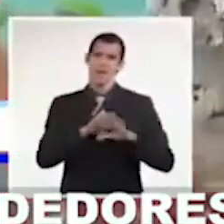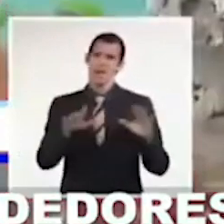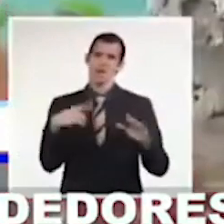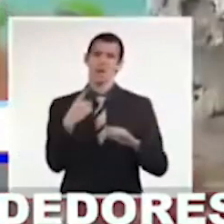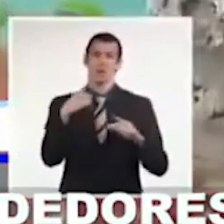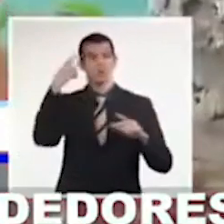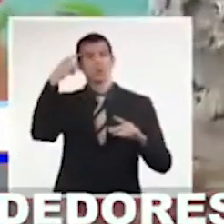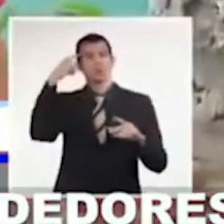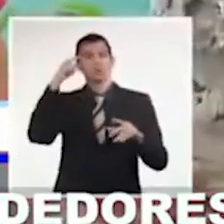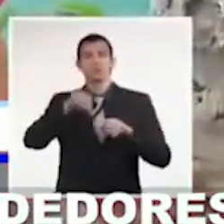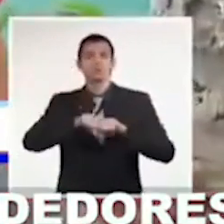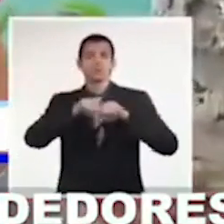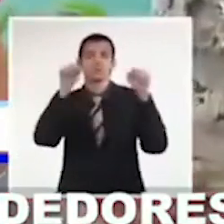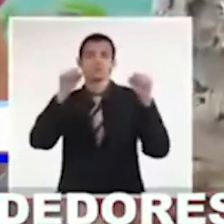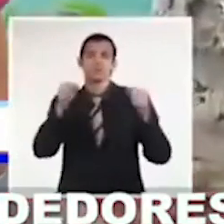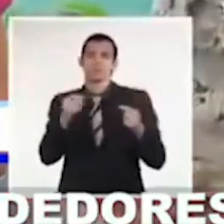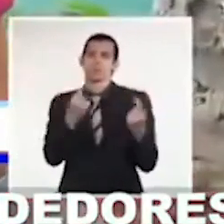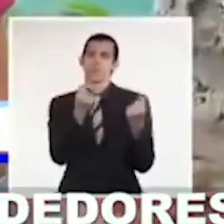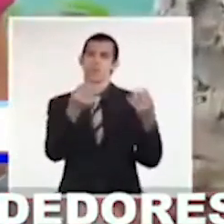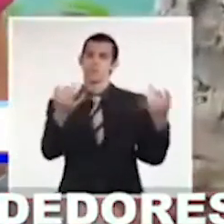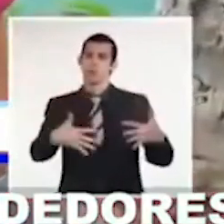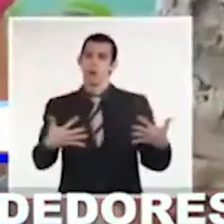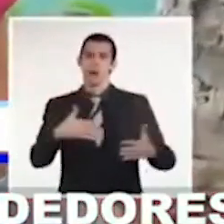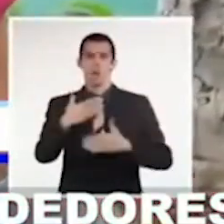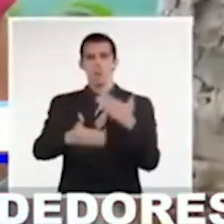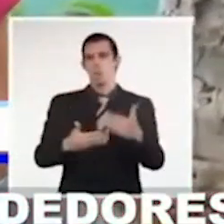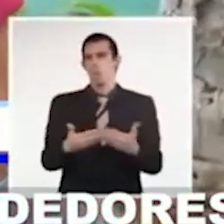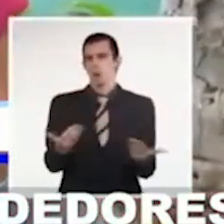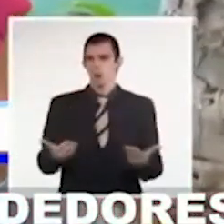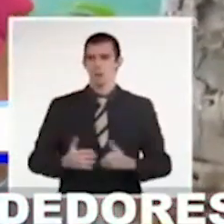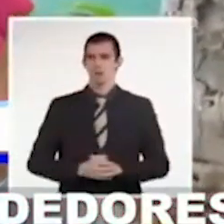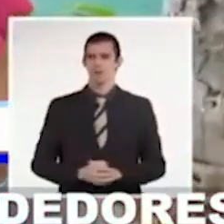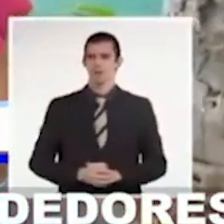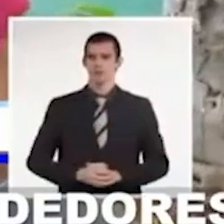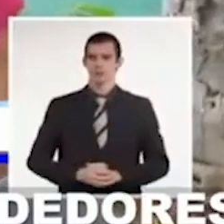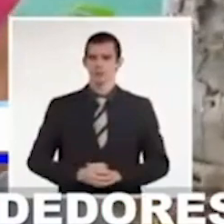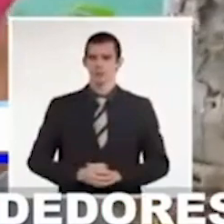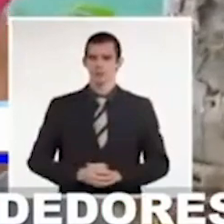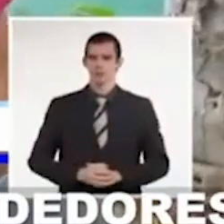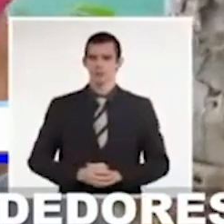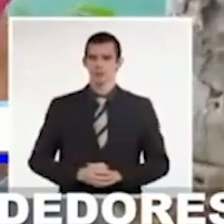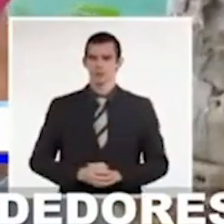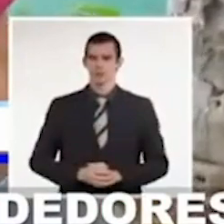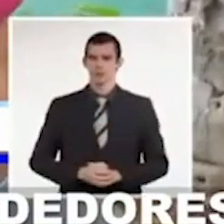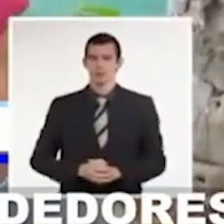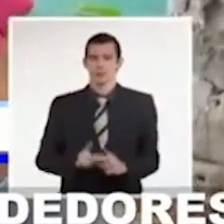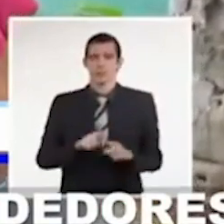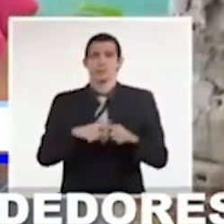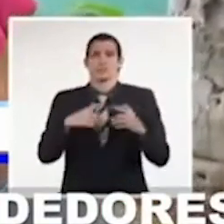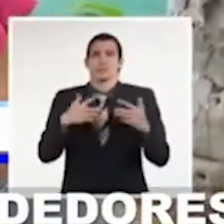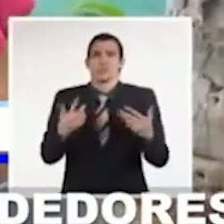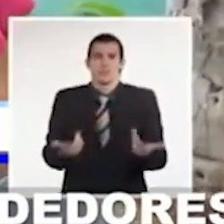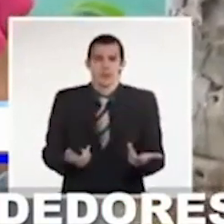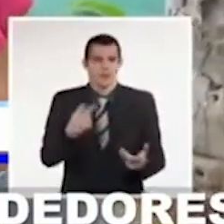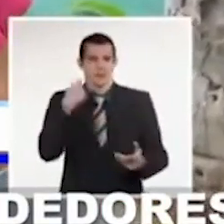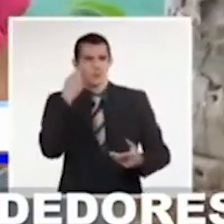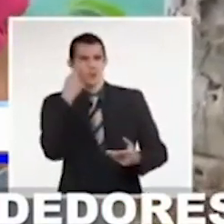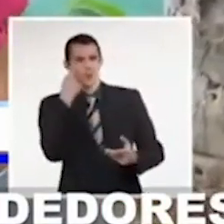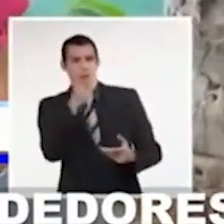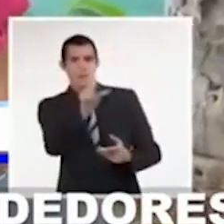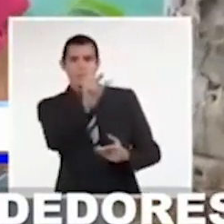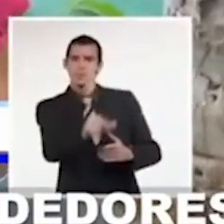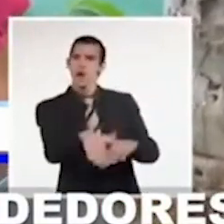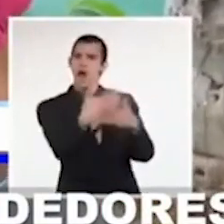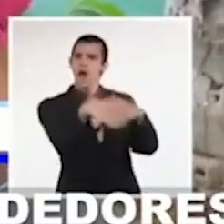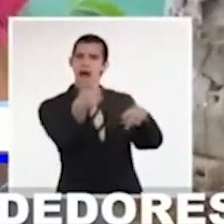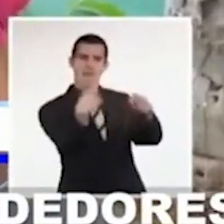permite que bajen los precios? Absolutamente falso. Pero voy a otro punto. Que alguien me diga si no es la propia